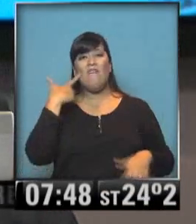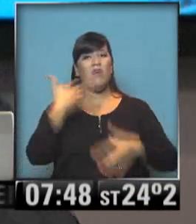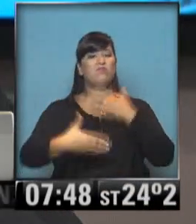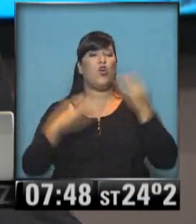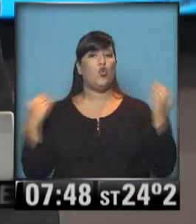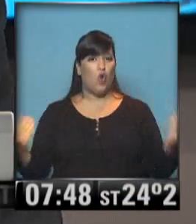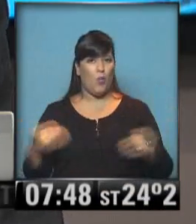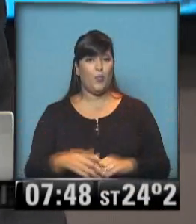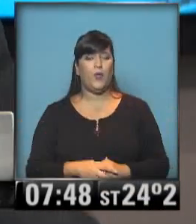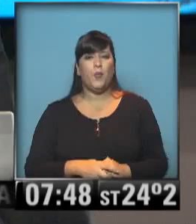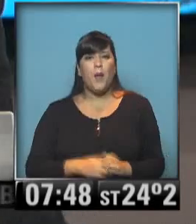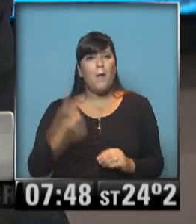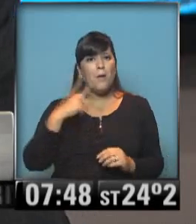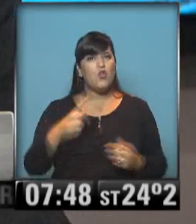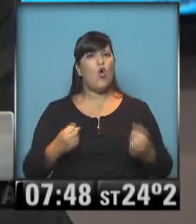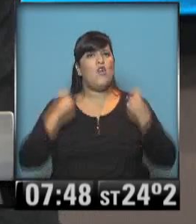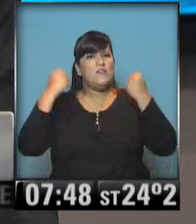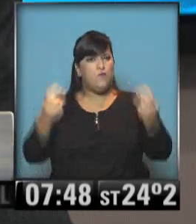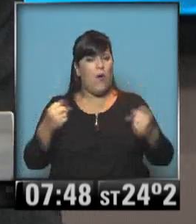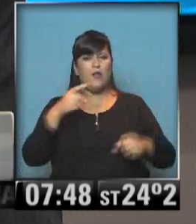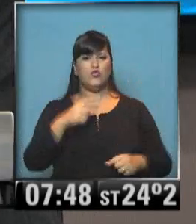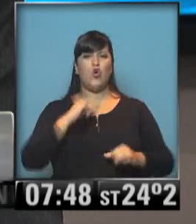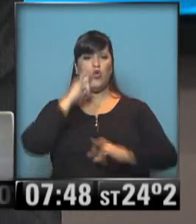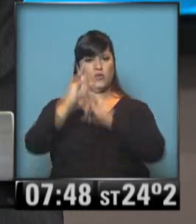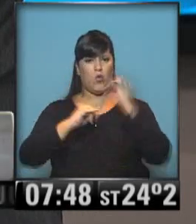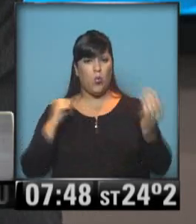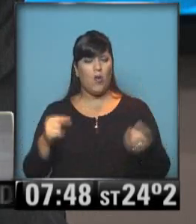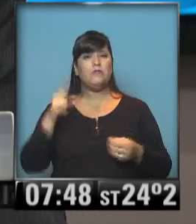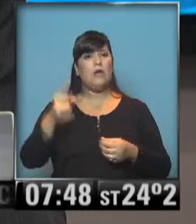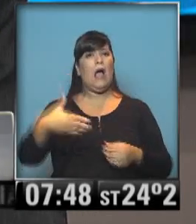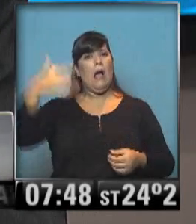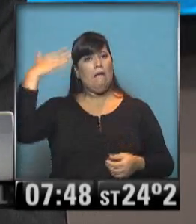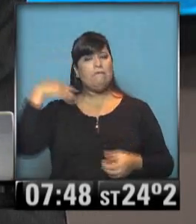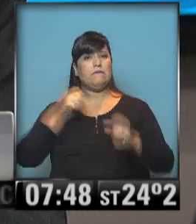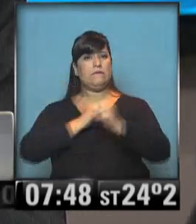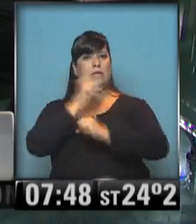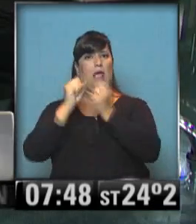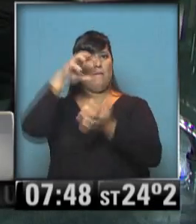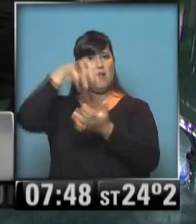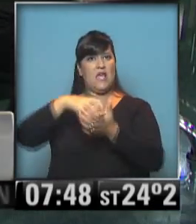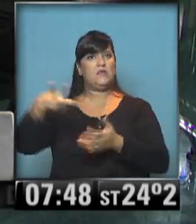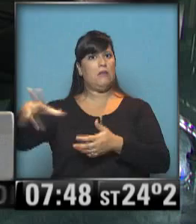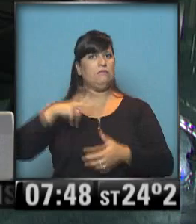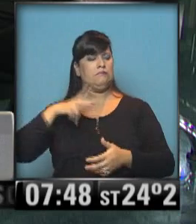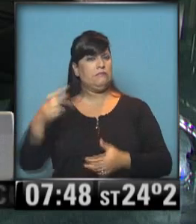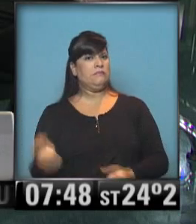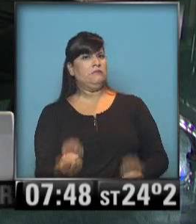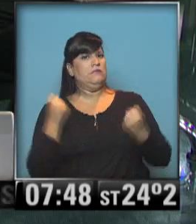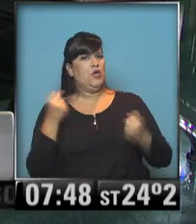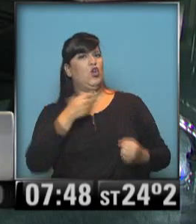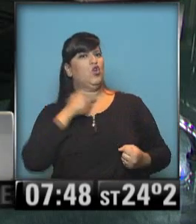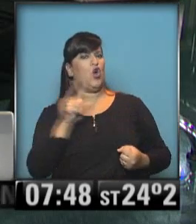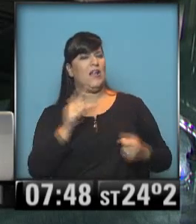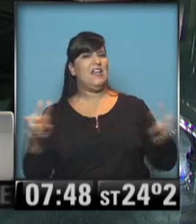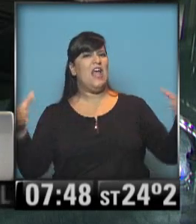evidentemente es un esfuerzo muy grande que te cuento tuvo muchísimo resistencia al principio de los grandes operadores primero porque no querían saber nada que la Comisión Nacional de